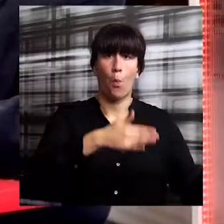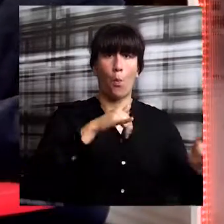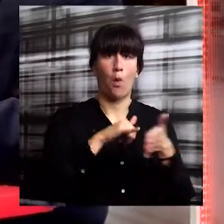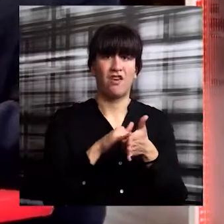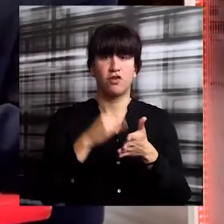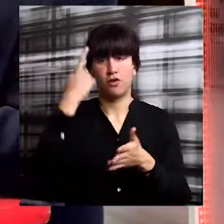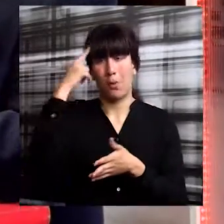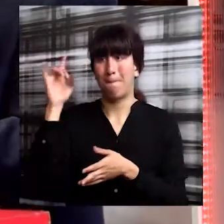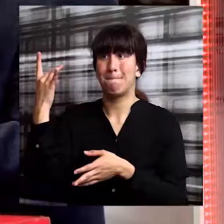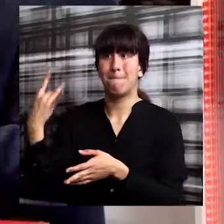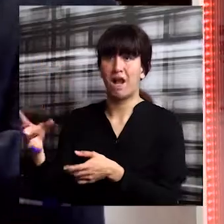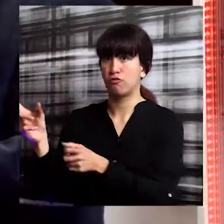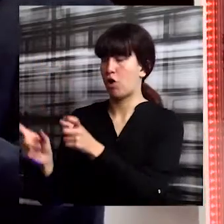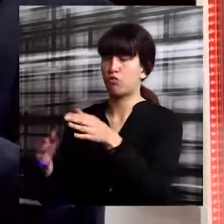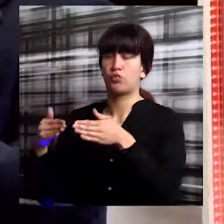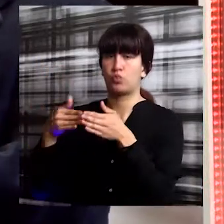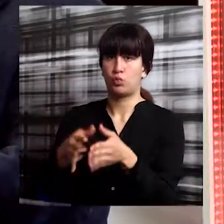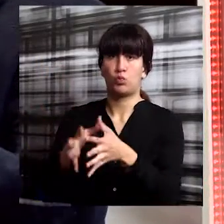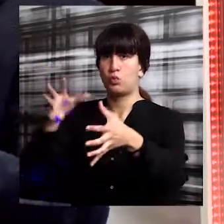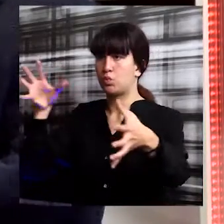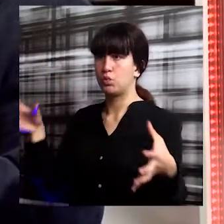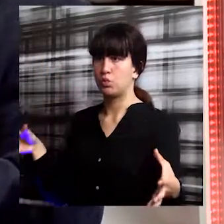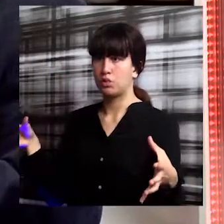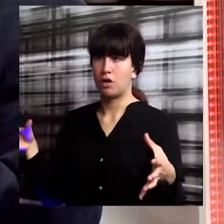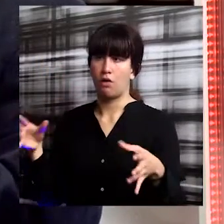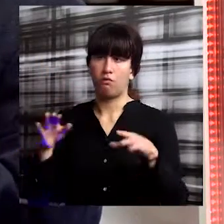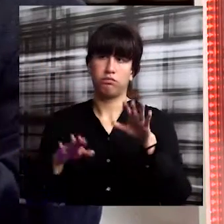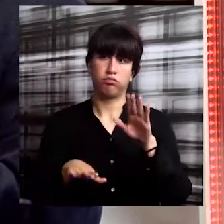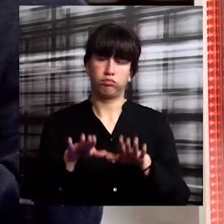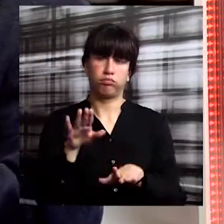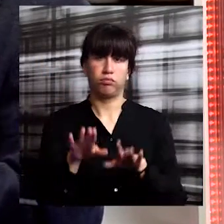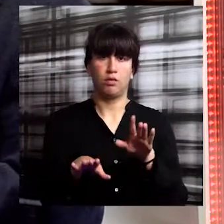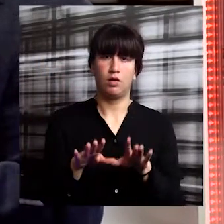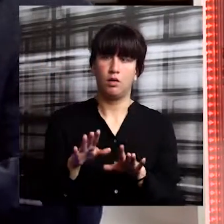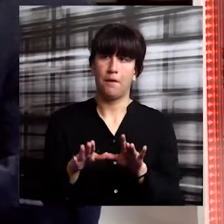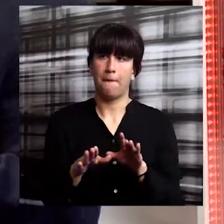cruceros, ¿no es cierto? Que se vieron muchas